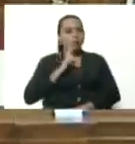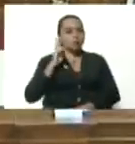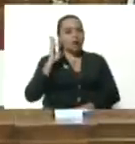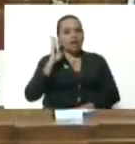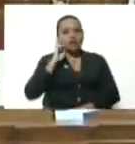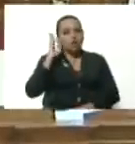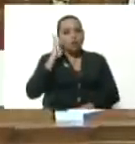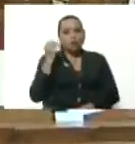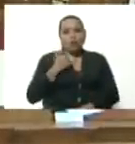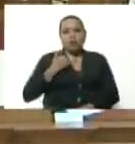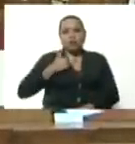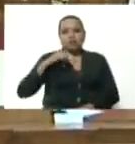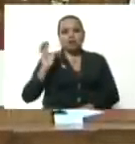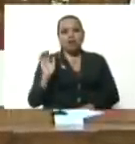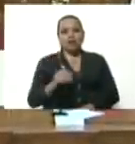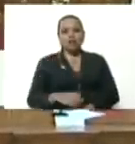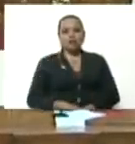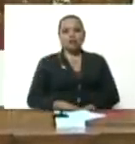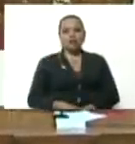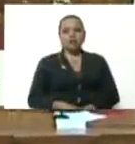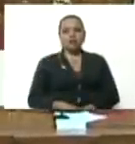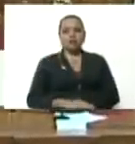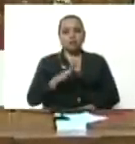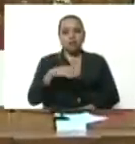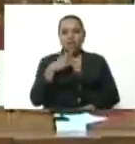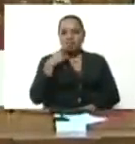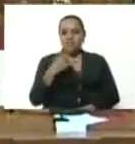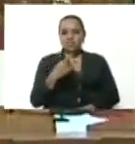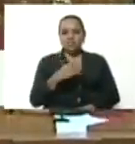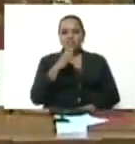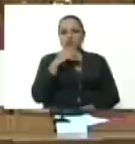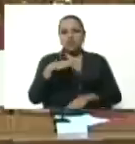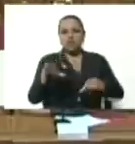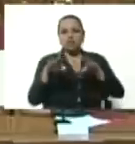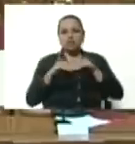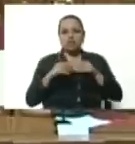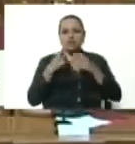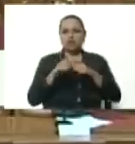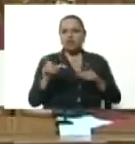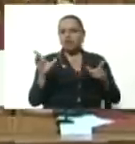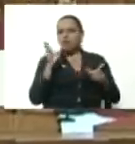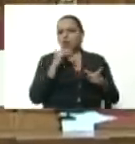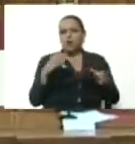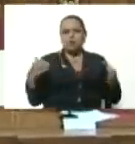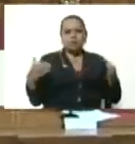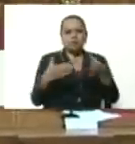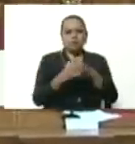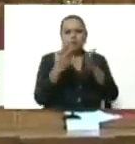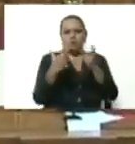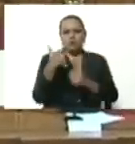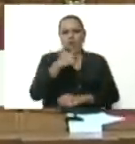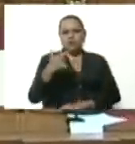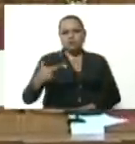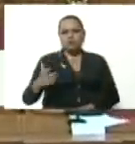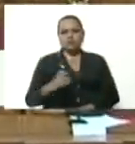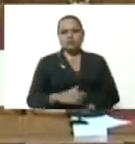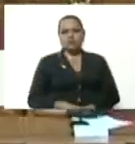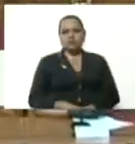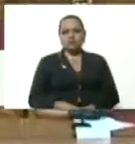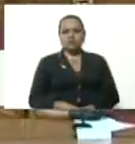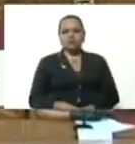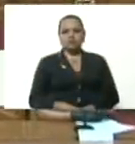este caso, pudiera la gente decir, no, que están en desacato, pero que tampoco tenían el quórum, aún estando en